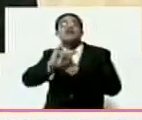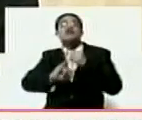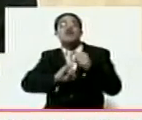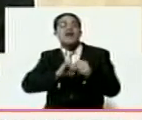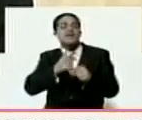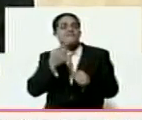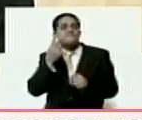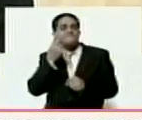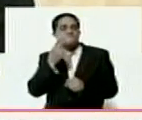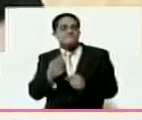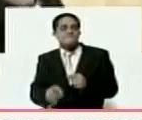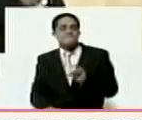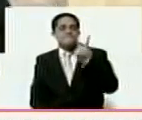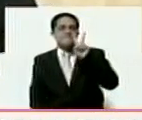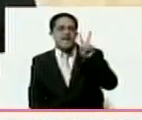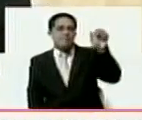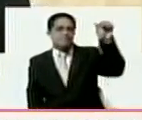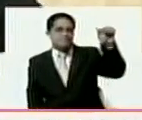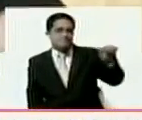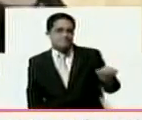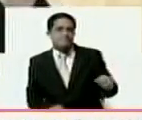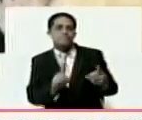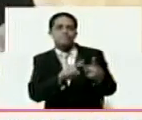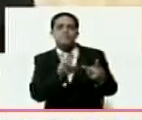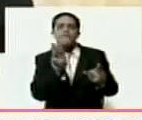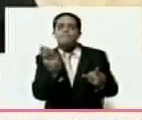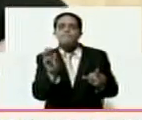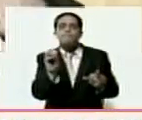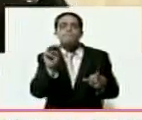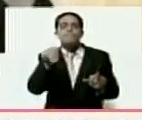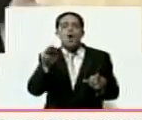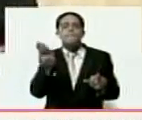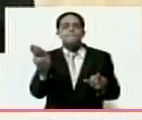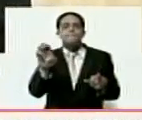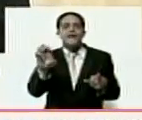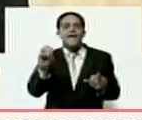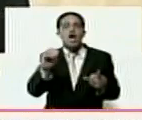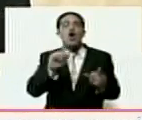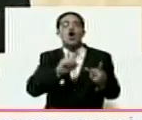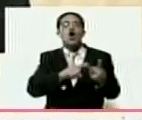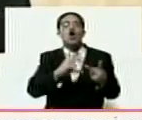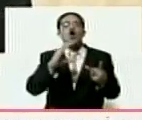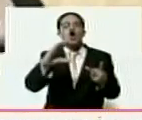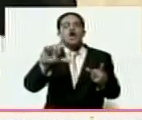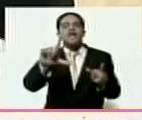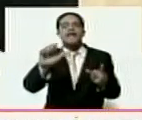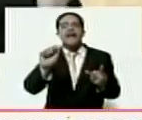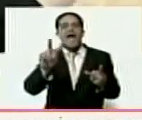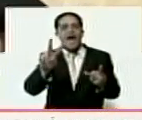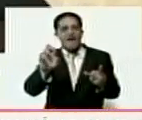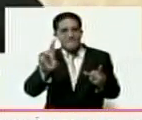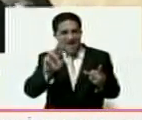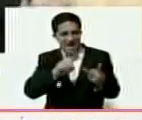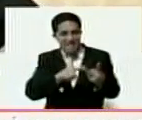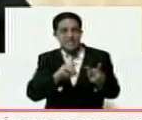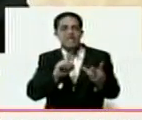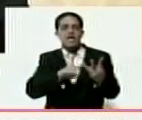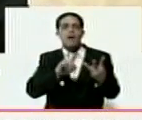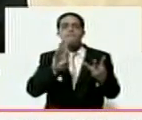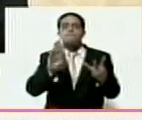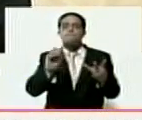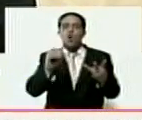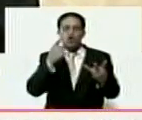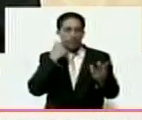Mauricio Claver, del señor Pompeo, del señor Craig Fowler, del señor Bolton, todos ellos que han estado